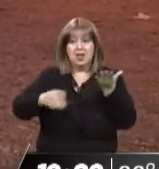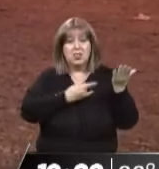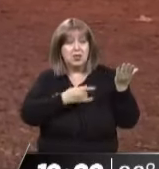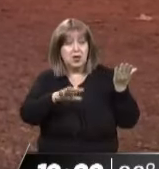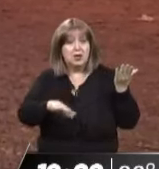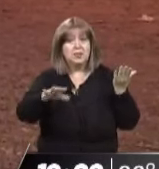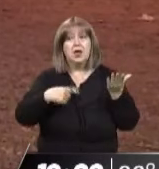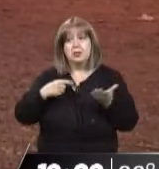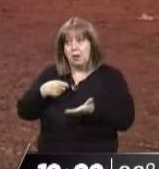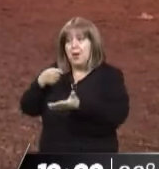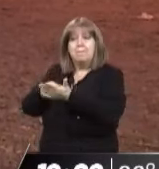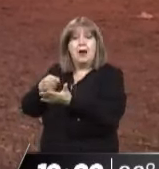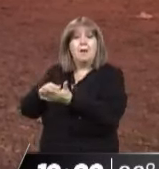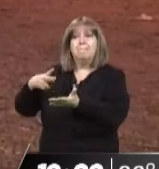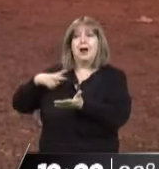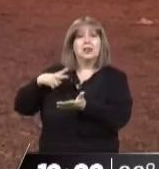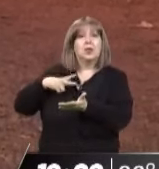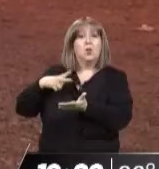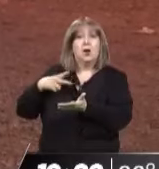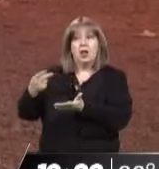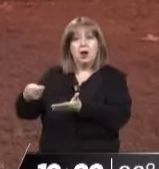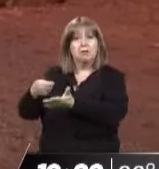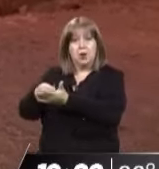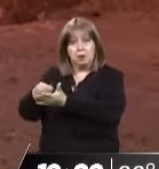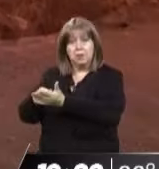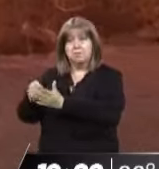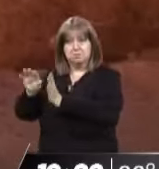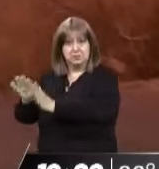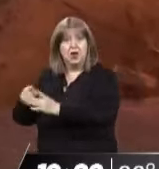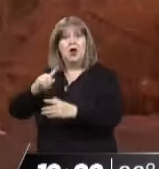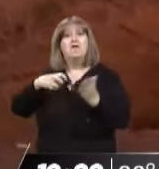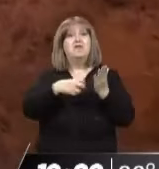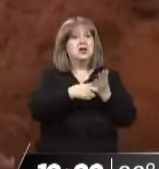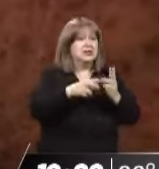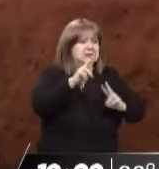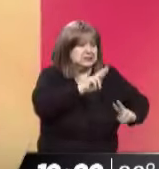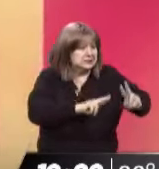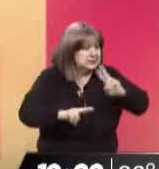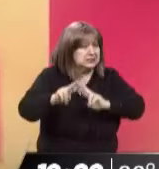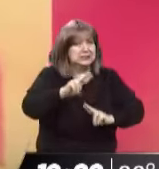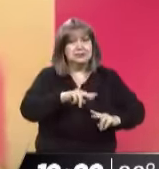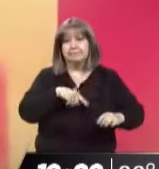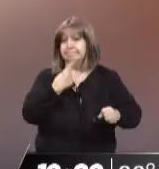una pista. La fiscalía también la buscó, pero tampoco dieron con ella.